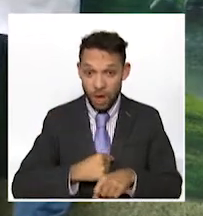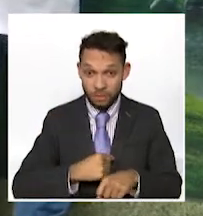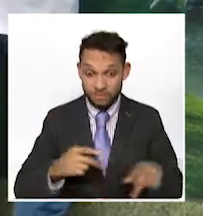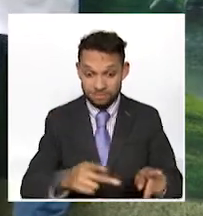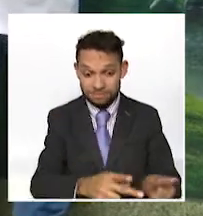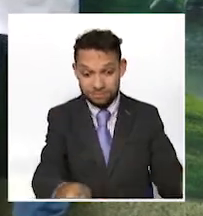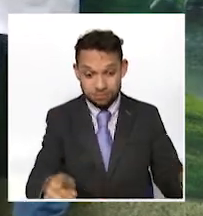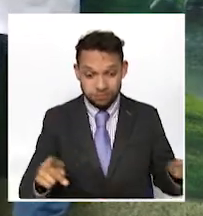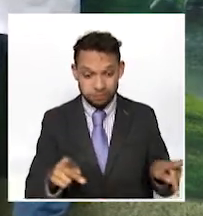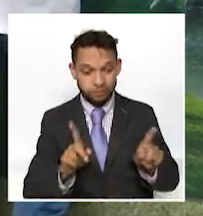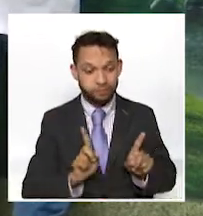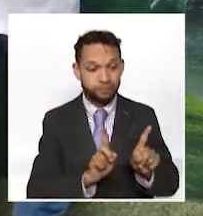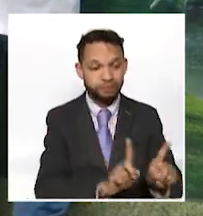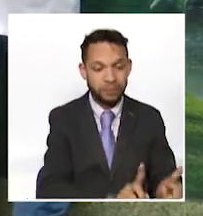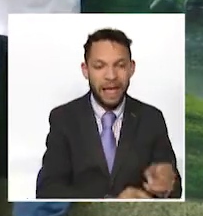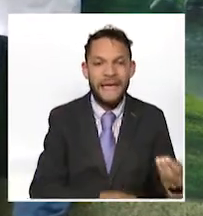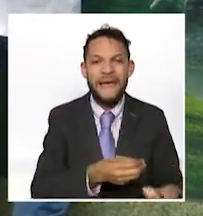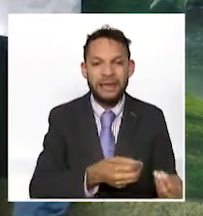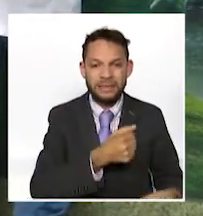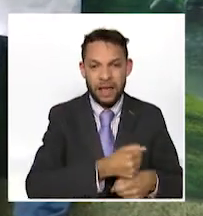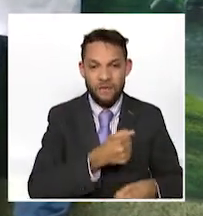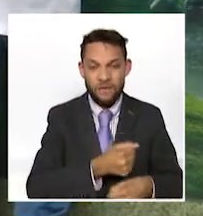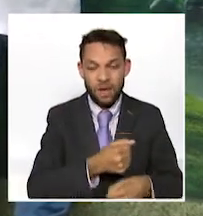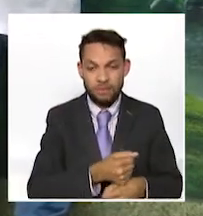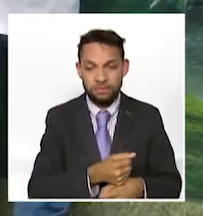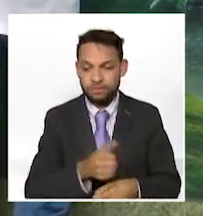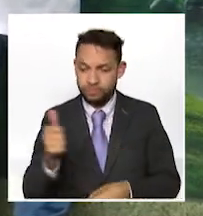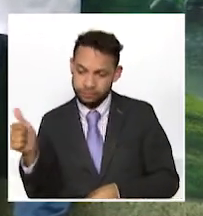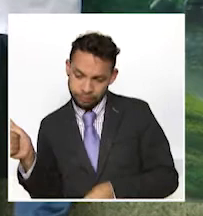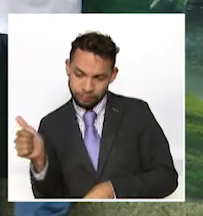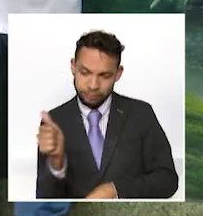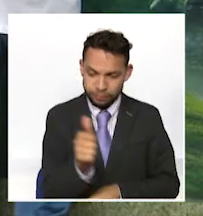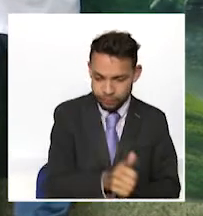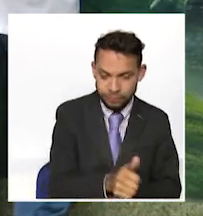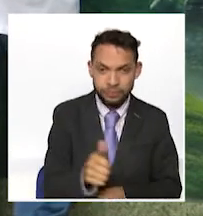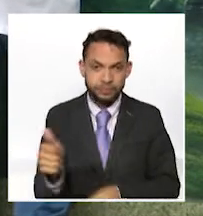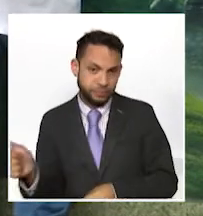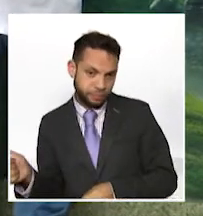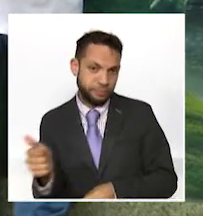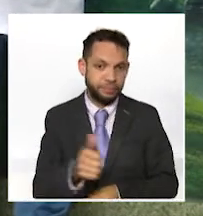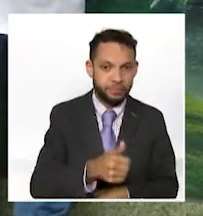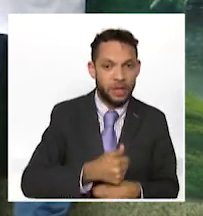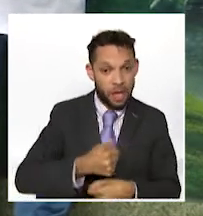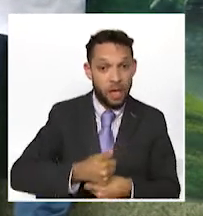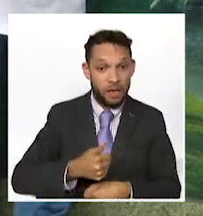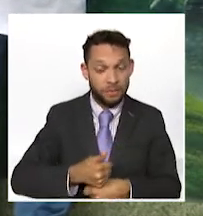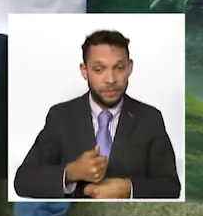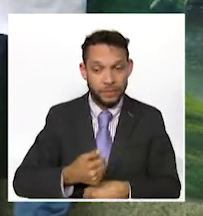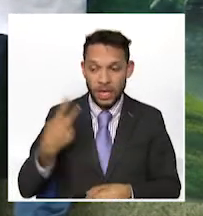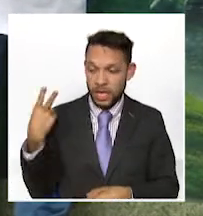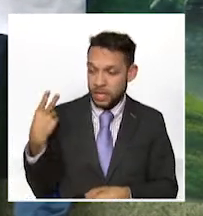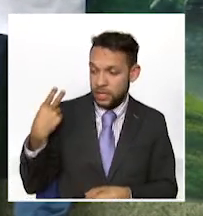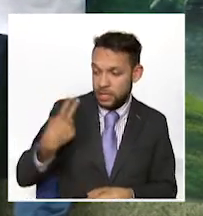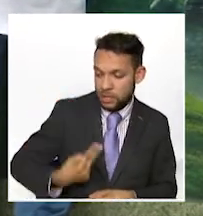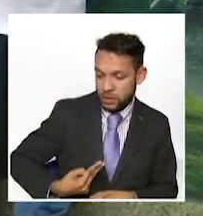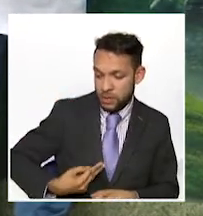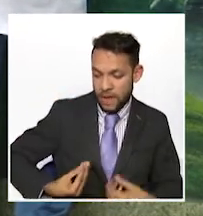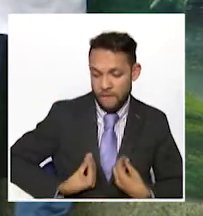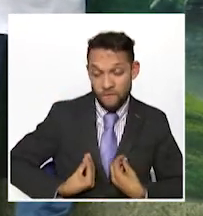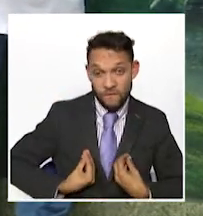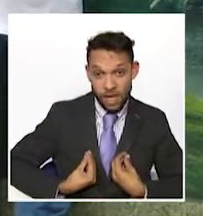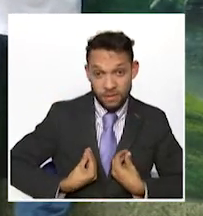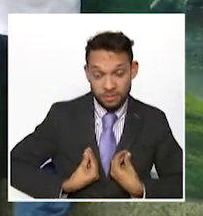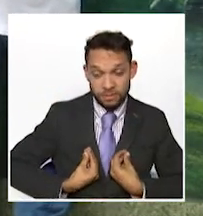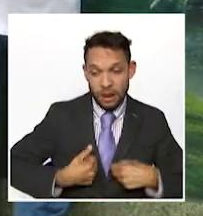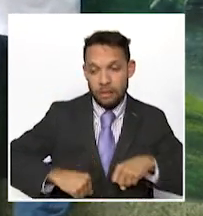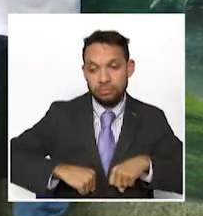es que hay en todo ese trayecto, porque nos llama mucho la atención que en la historia clínica, por ejemplo, que él elabora, tarda